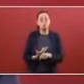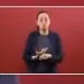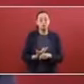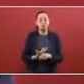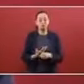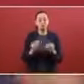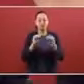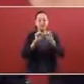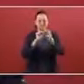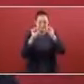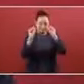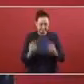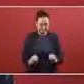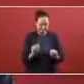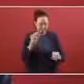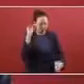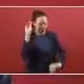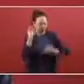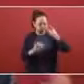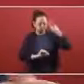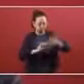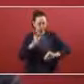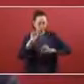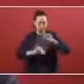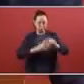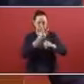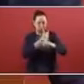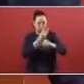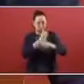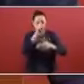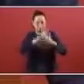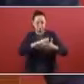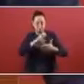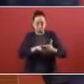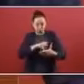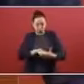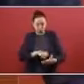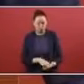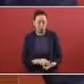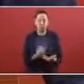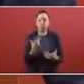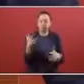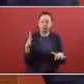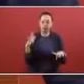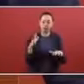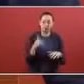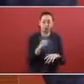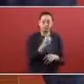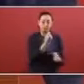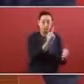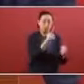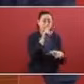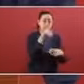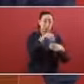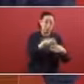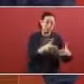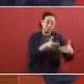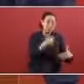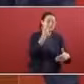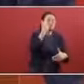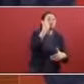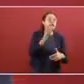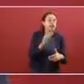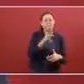sistema en donde haya publicidad absoluta o en el caso pues de la reserva para quien desee esto, pero ya no vamos a tener